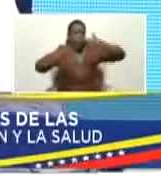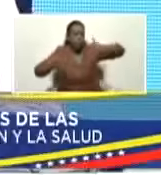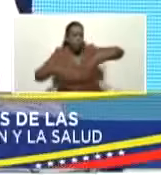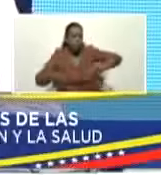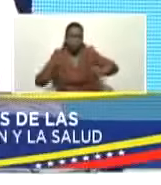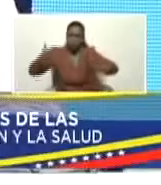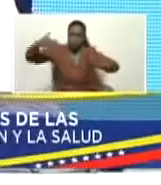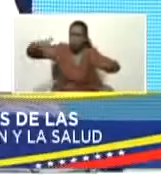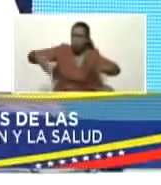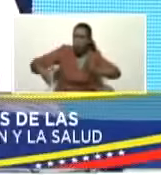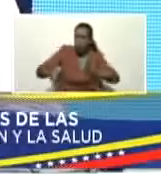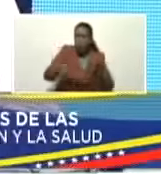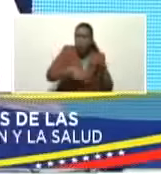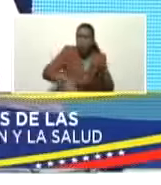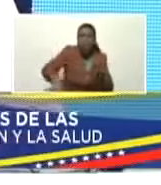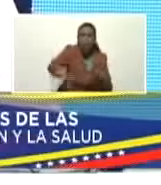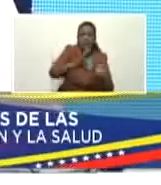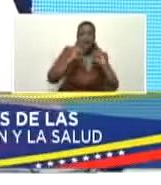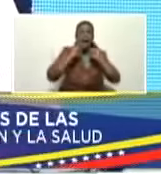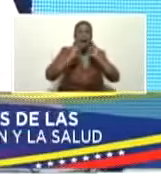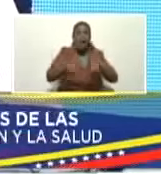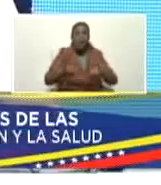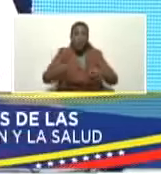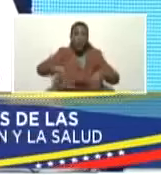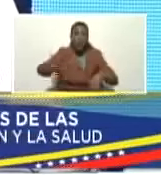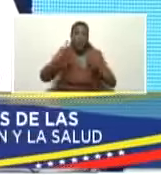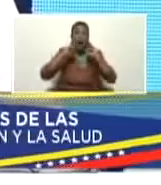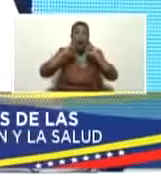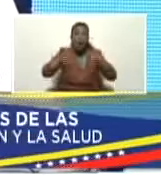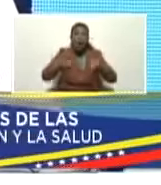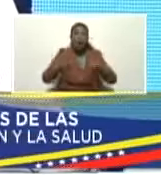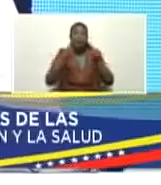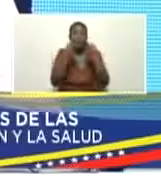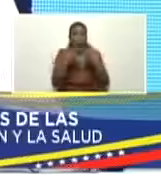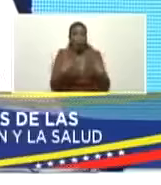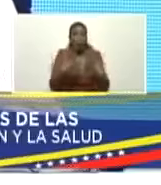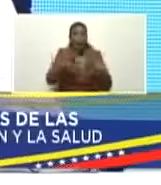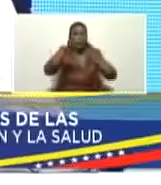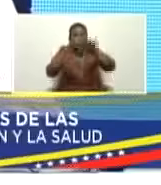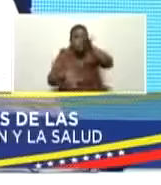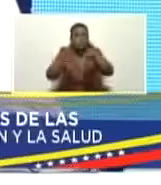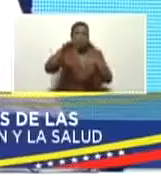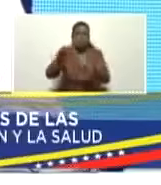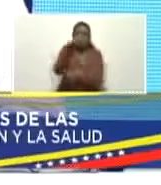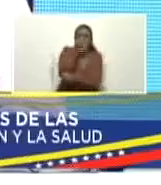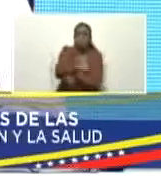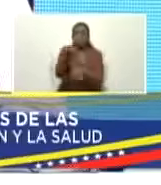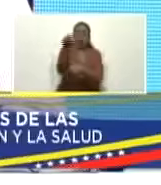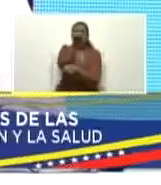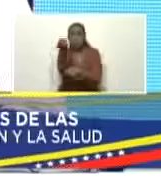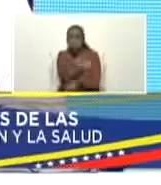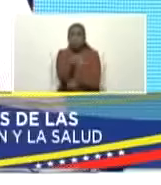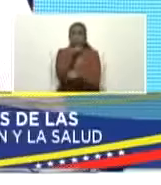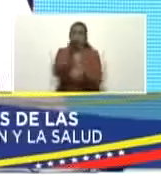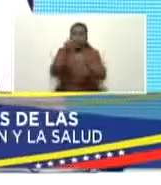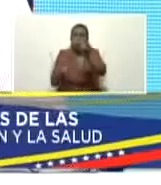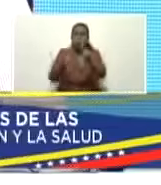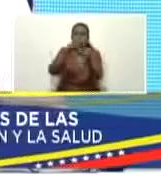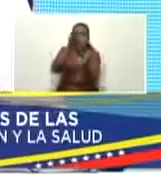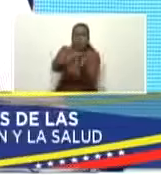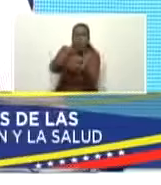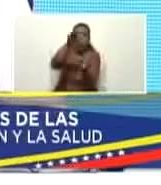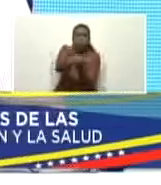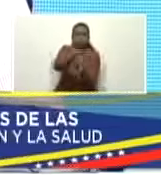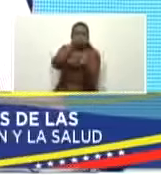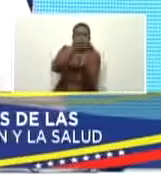que esa carretera está bastante deteriorada. Esa carretera que se llama